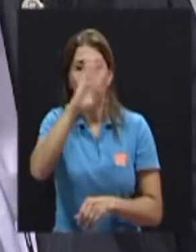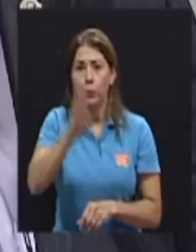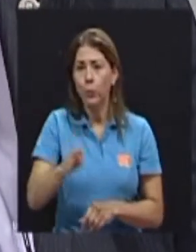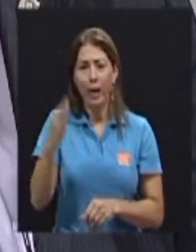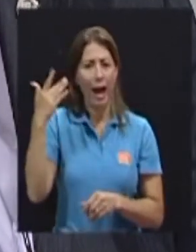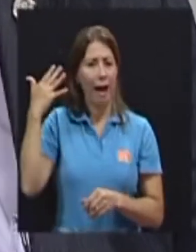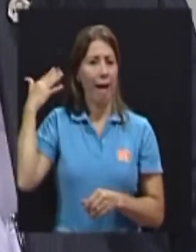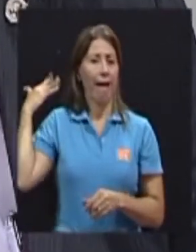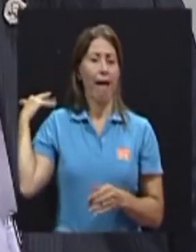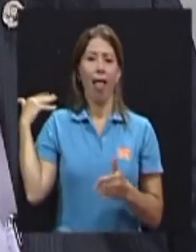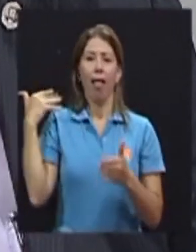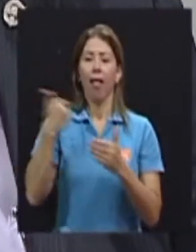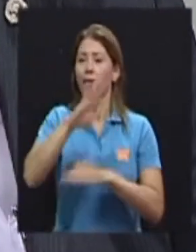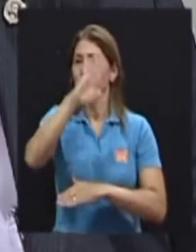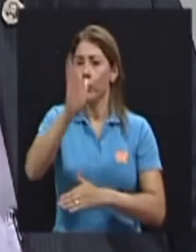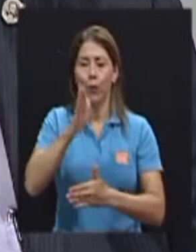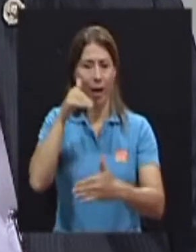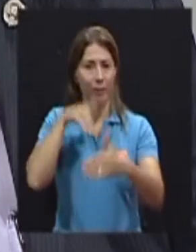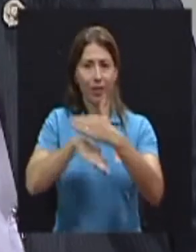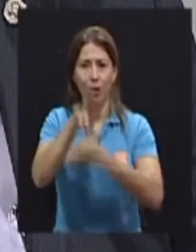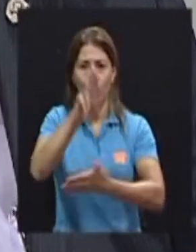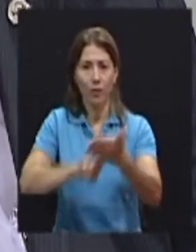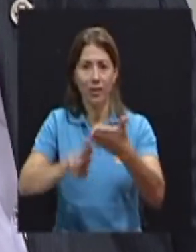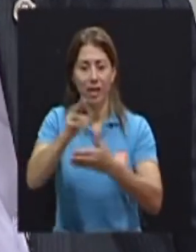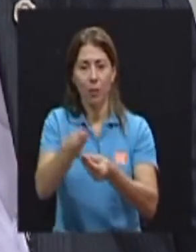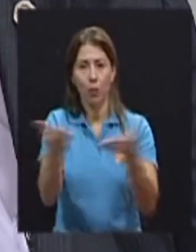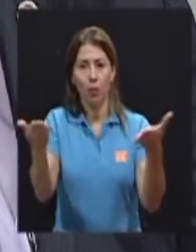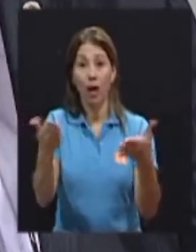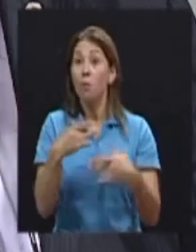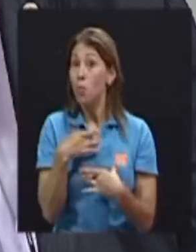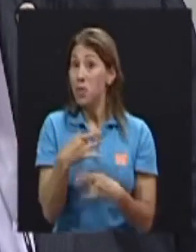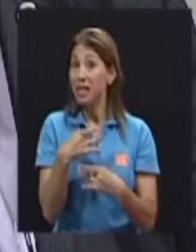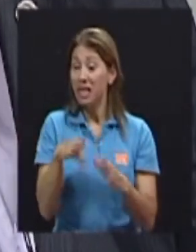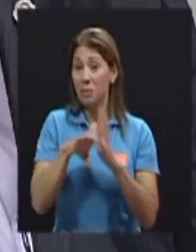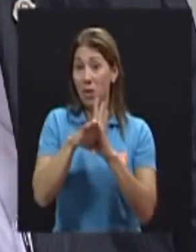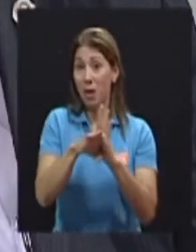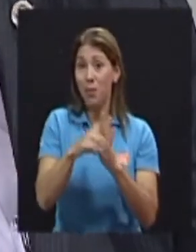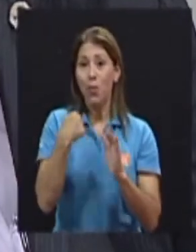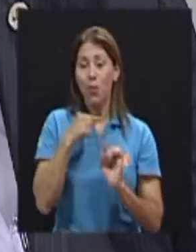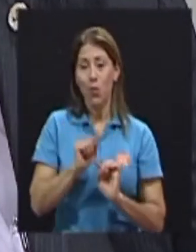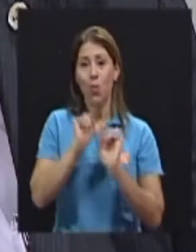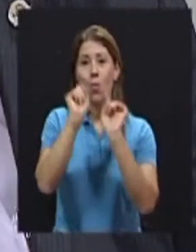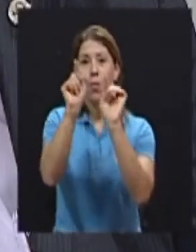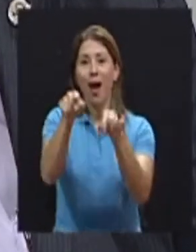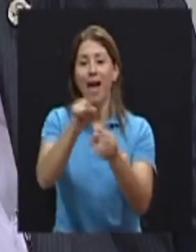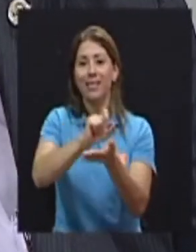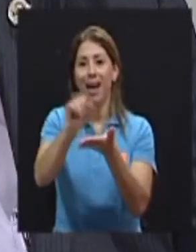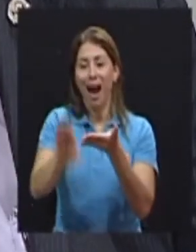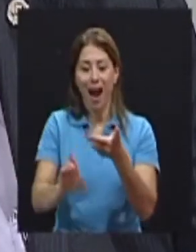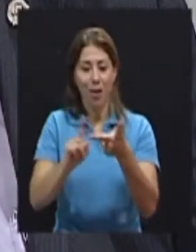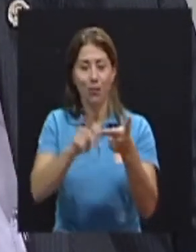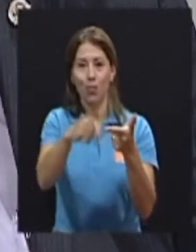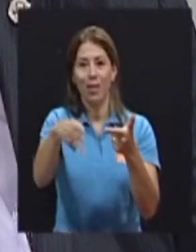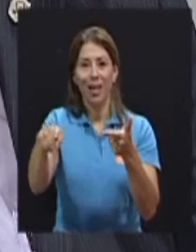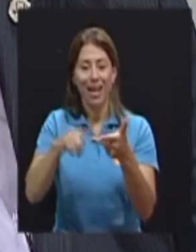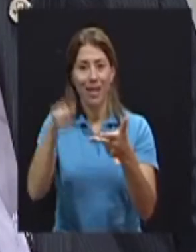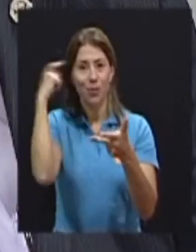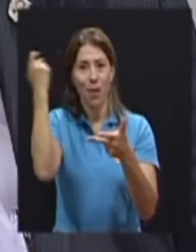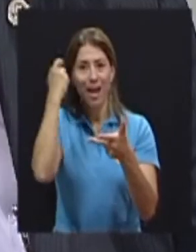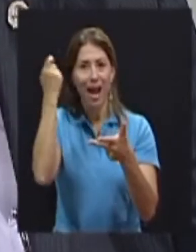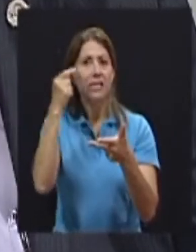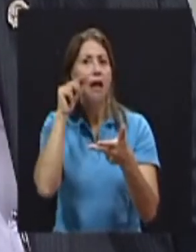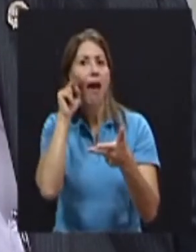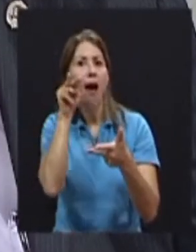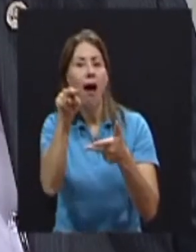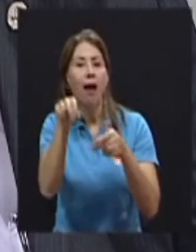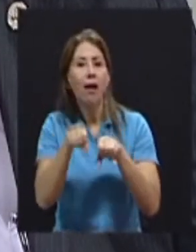Juan, si uno va a una de las graduaciones de la universidad, precisamente en Guanacaste, en Punta Arenas o en San Carlos. Se encuentra, cuando llegan